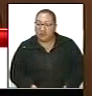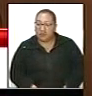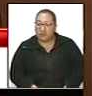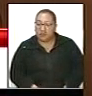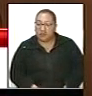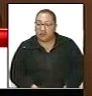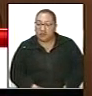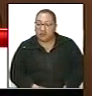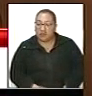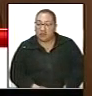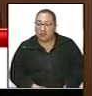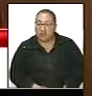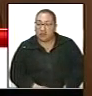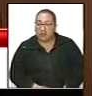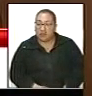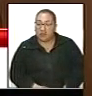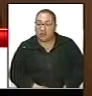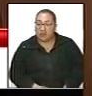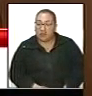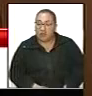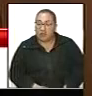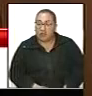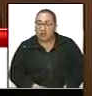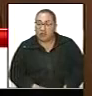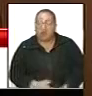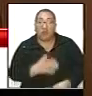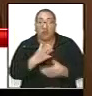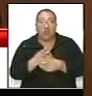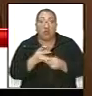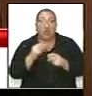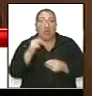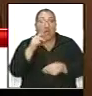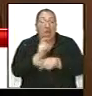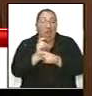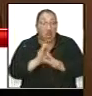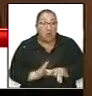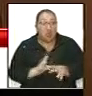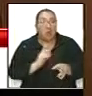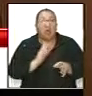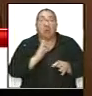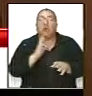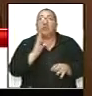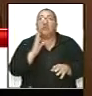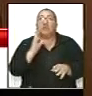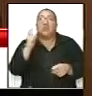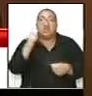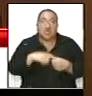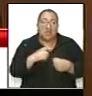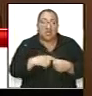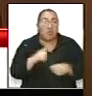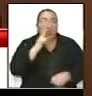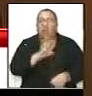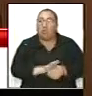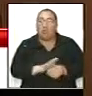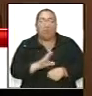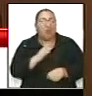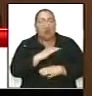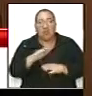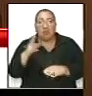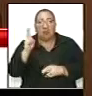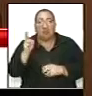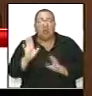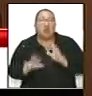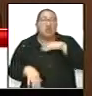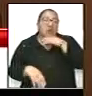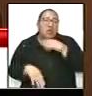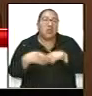Y el problema es que los alumnos siguen estudiando, los profesores no llegan a sus horas, no cumplen sus horas, no cumplen sus metas, y salen los